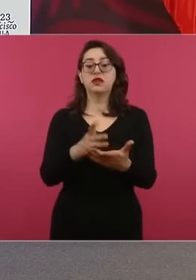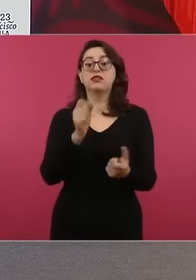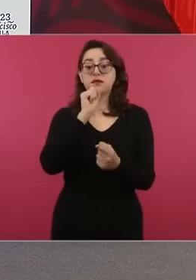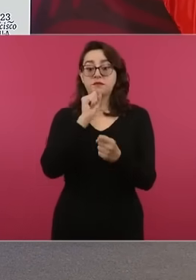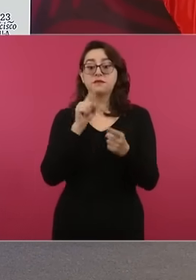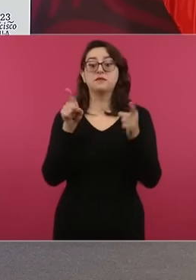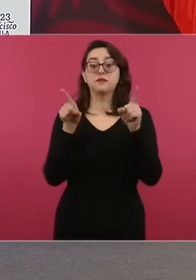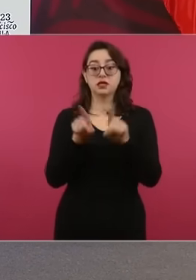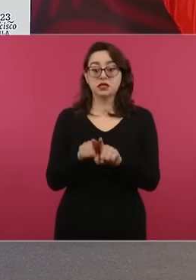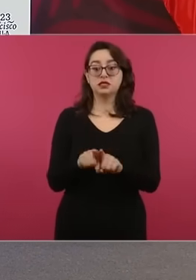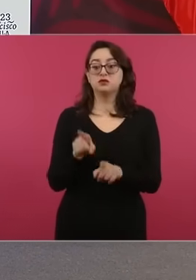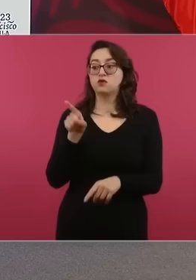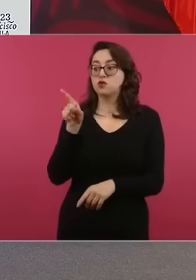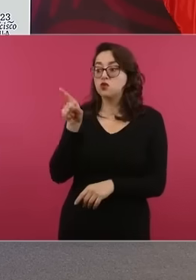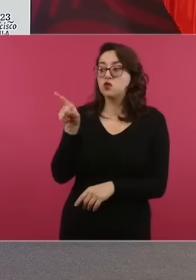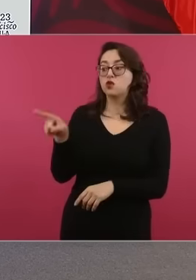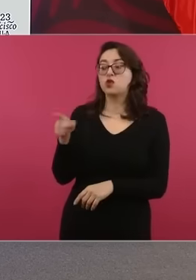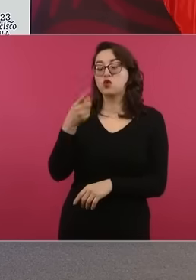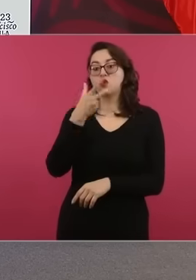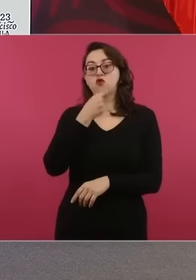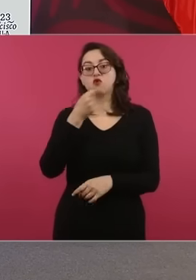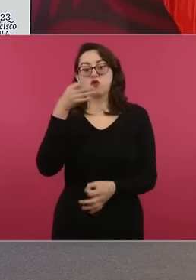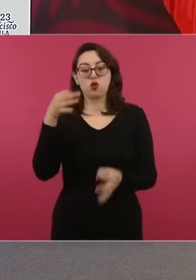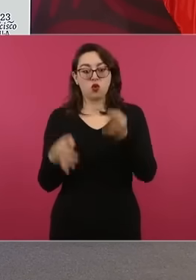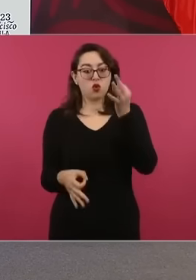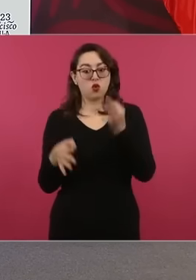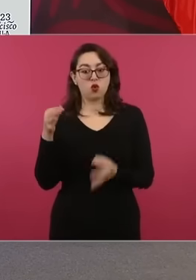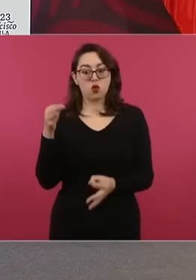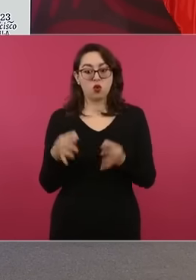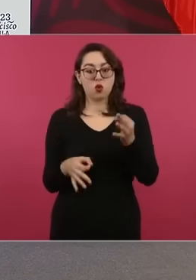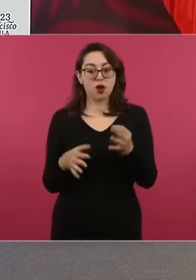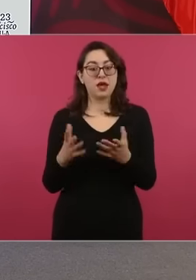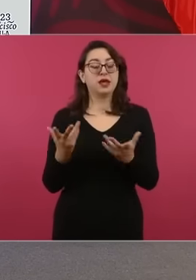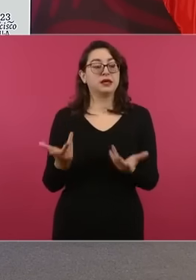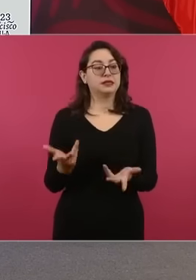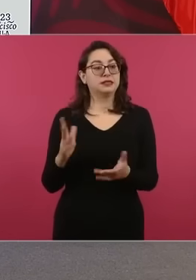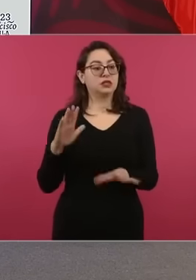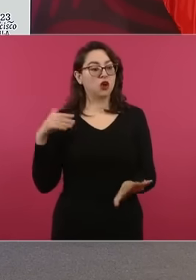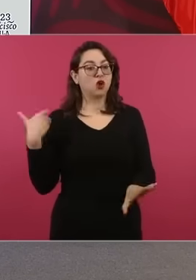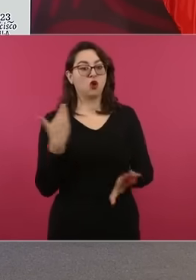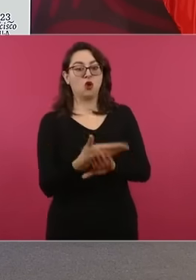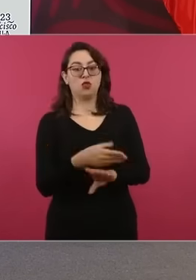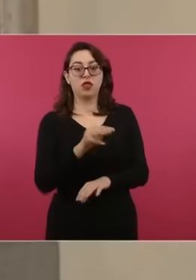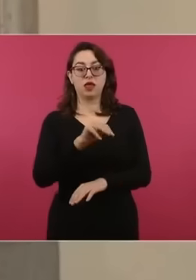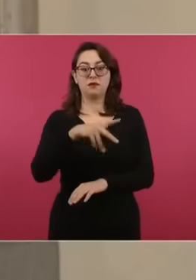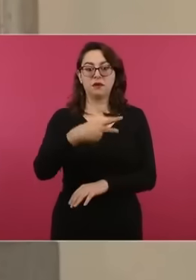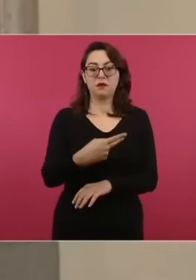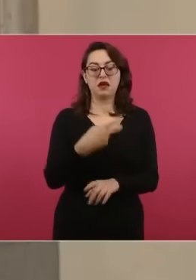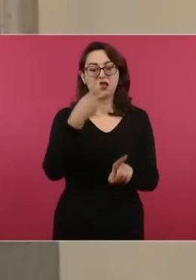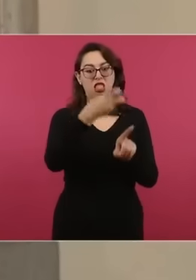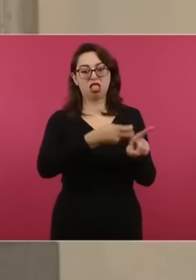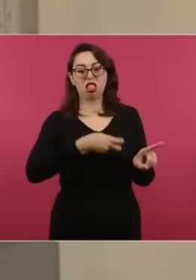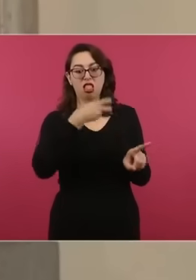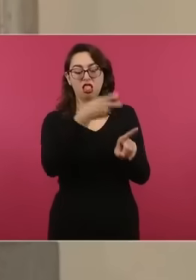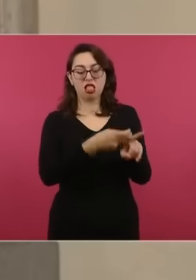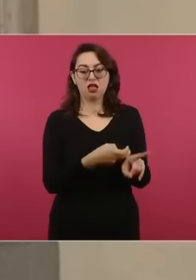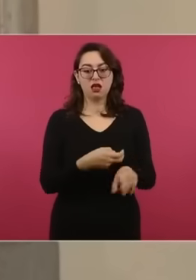contra los fiscales por no solicitar menor tiempo de castigo a los acusados siguiente